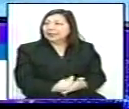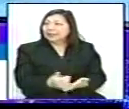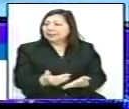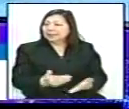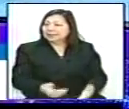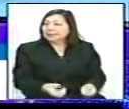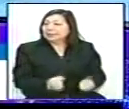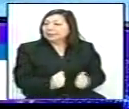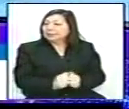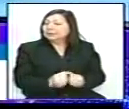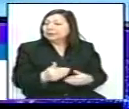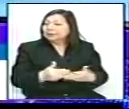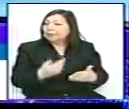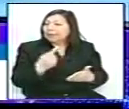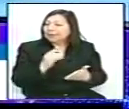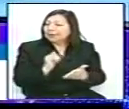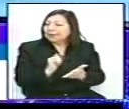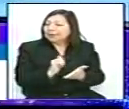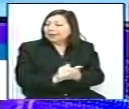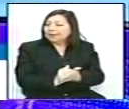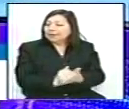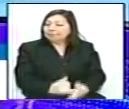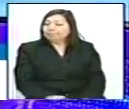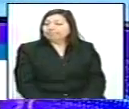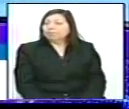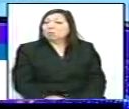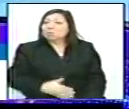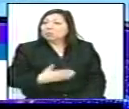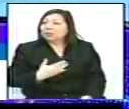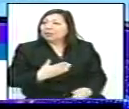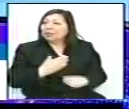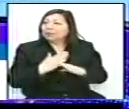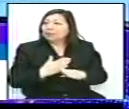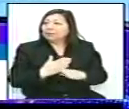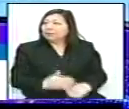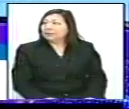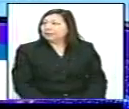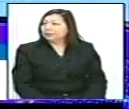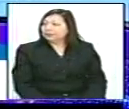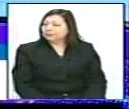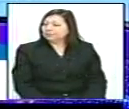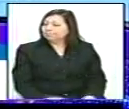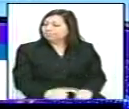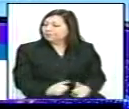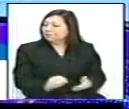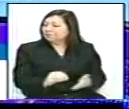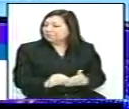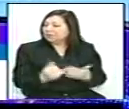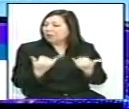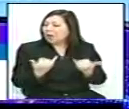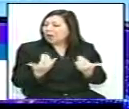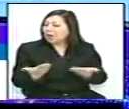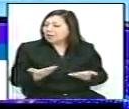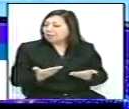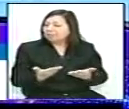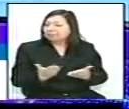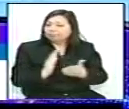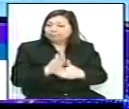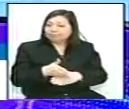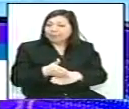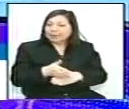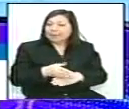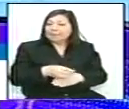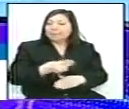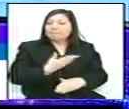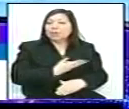¿no?, encabezando la mesa para que se pueda defender el presidente del Congreso. Es que en ese momento ingresó